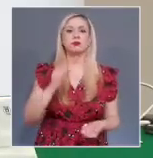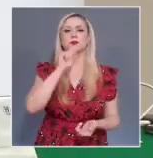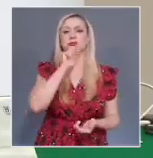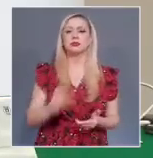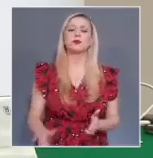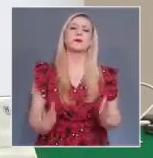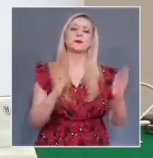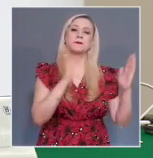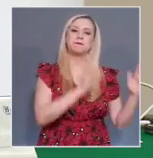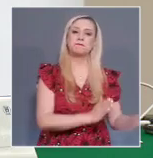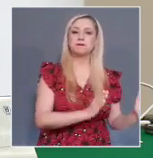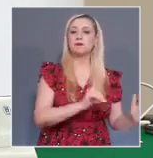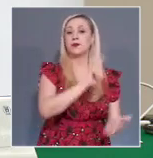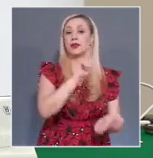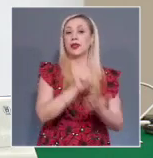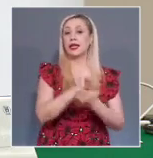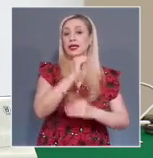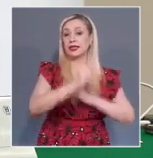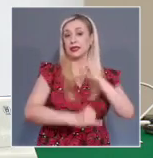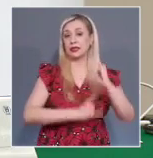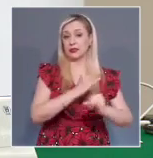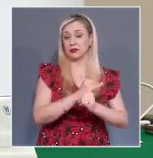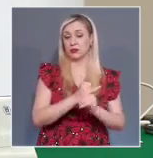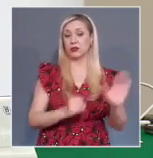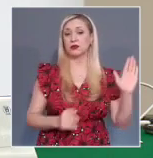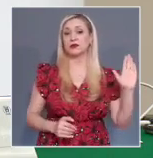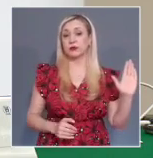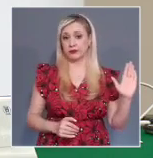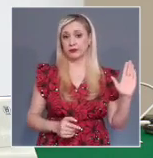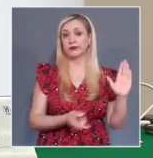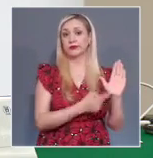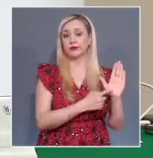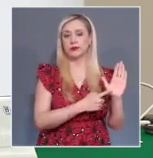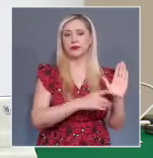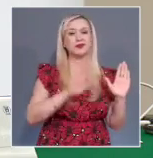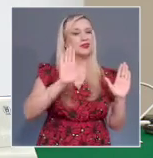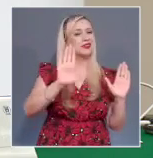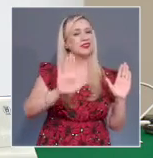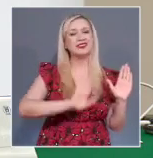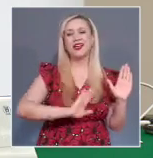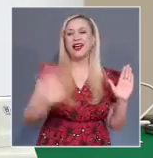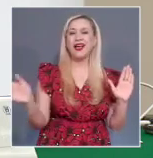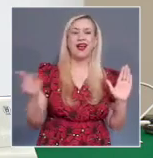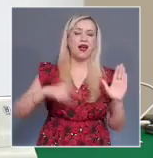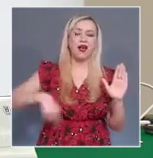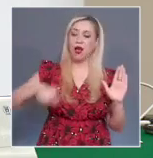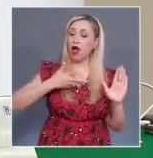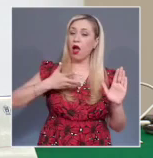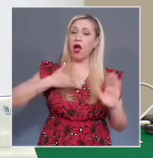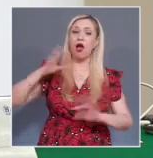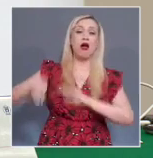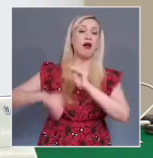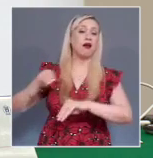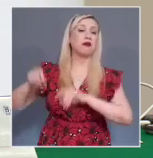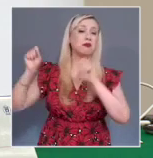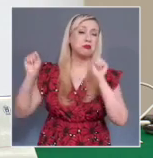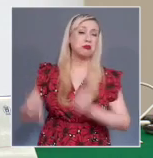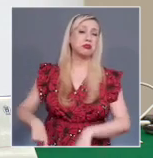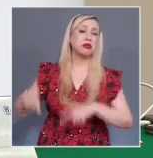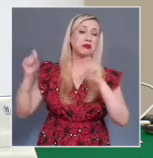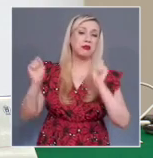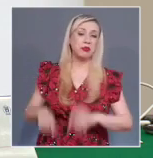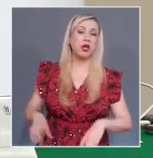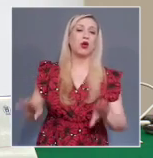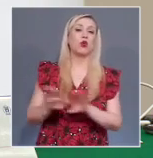Debemos alejarnos de los formatos que ya tenemos prehechos, preestablecidos para resolver o para